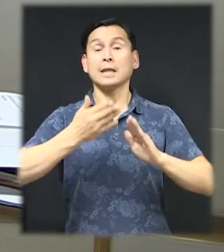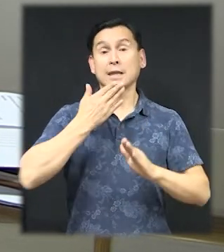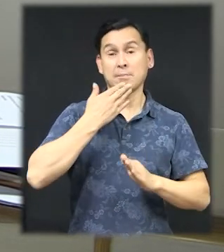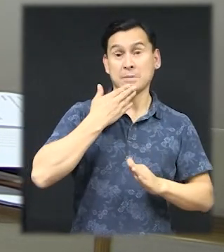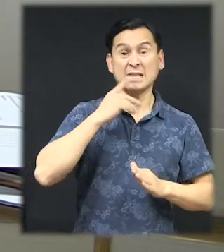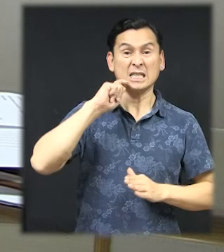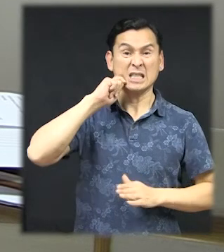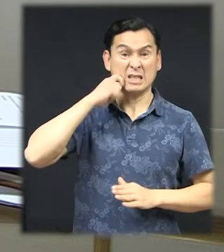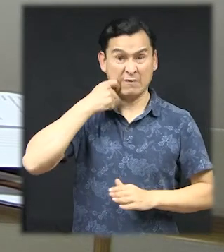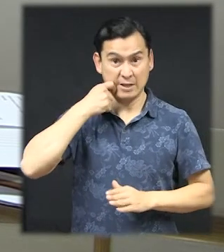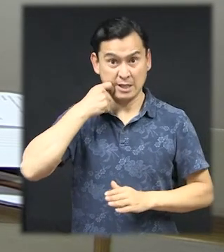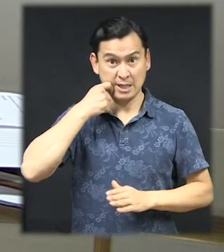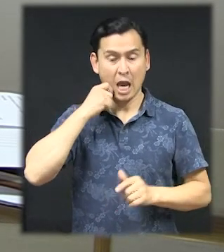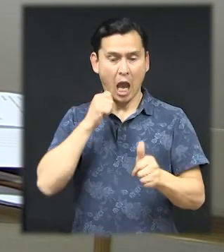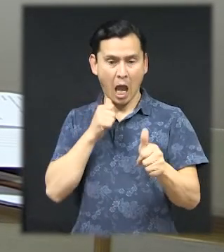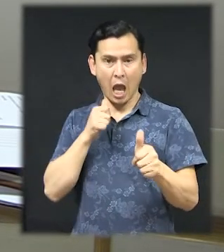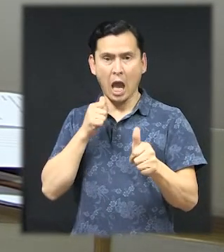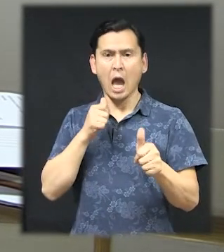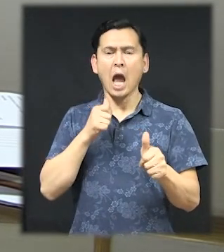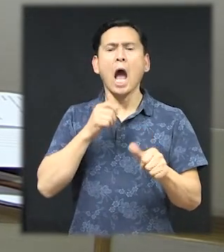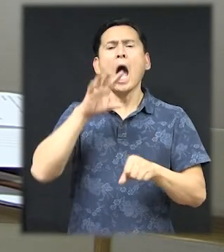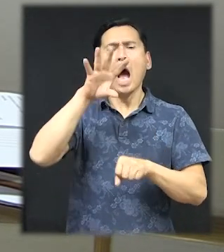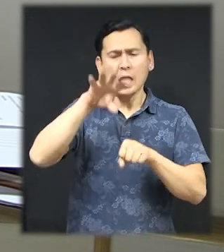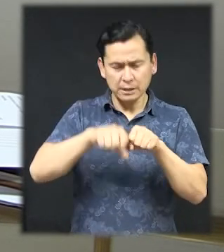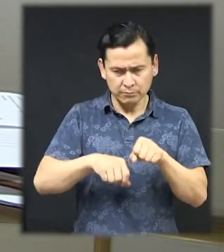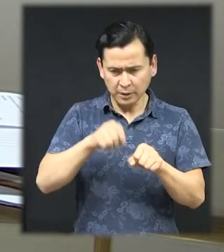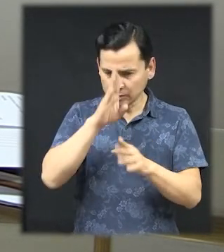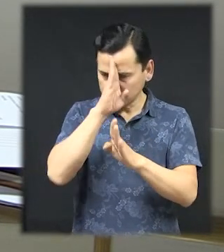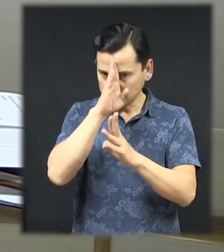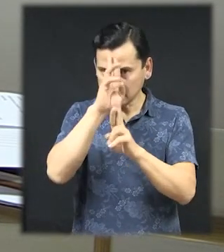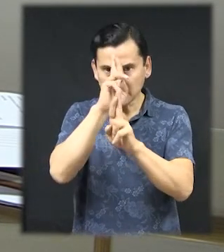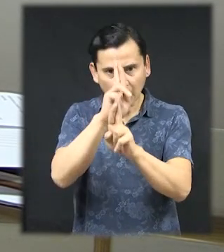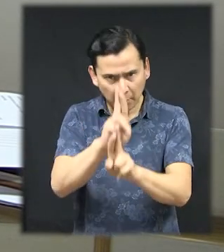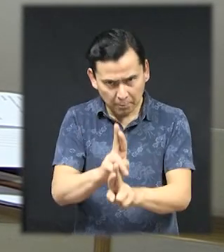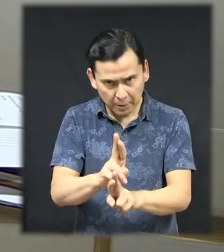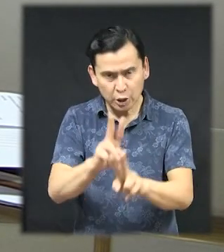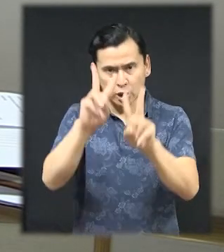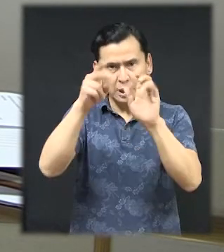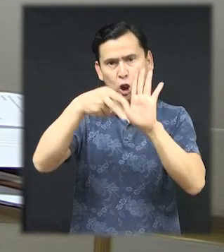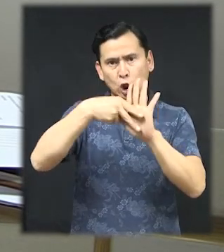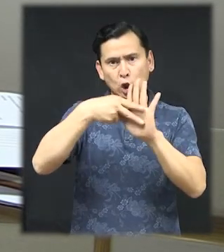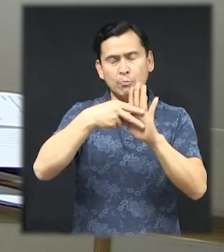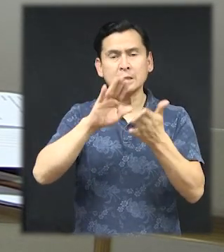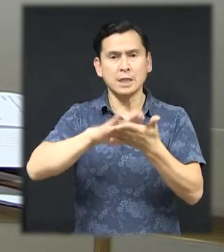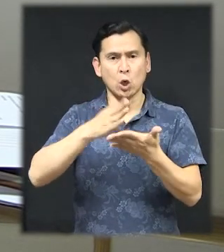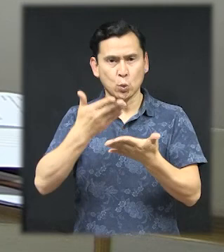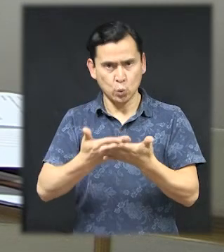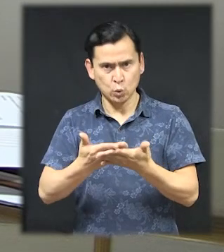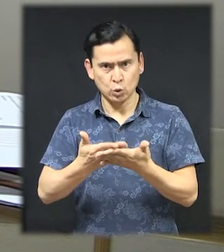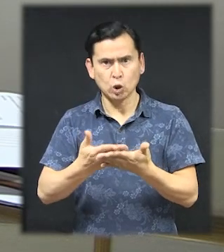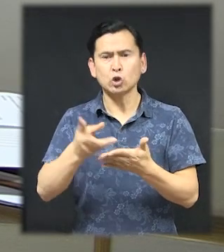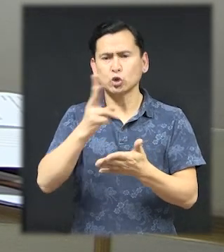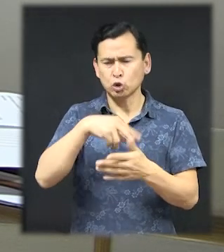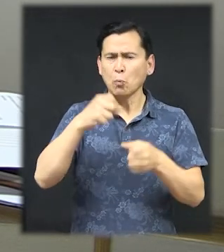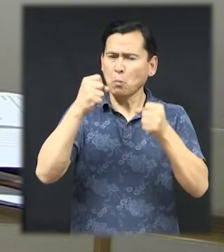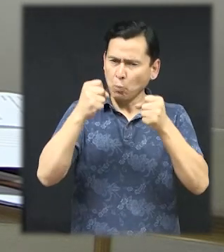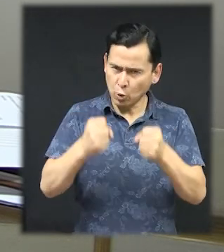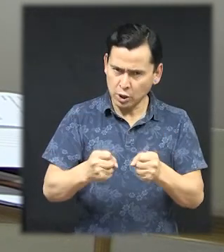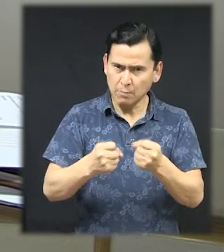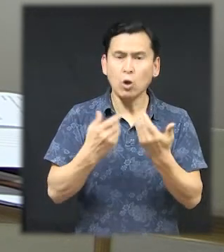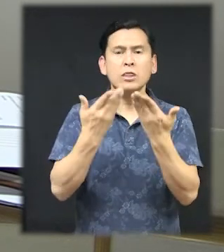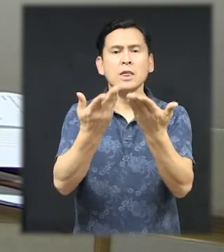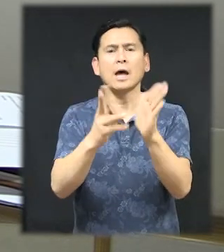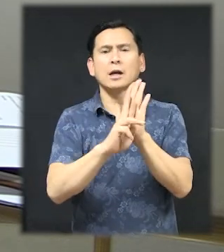establece. Hemos sido capaces de dar respuesta a todos los requerimientos de la pandemia en materia de atención de